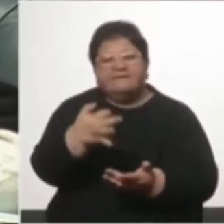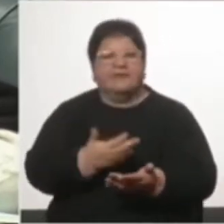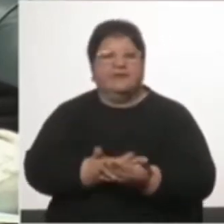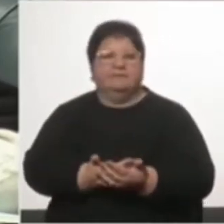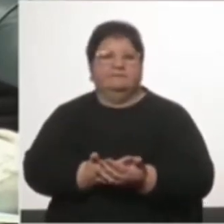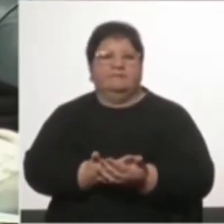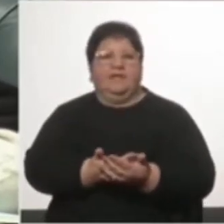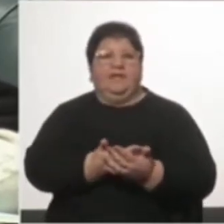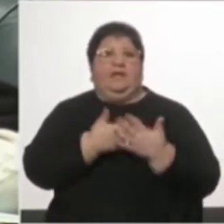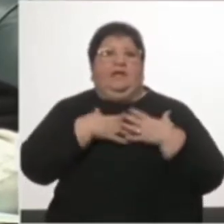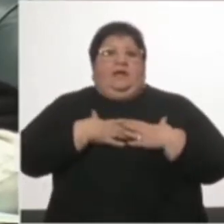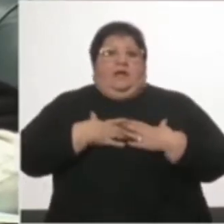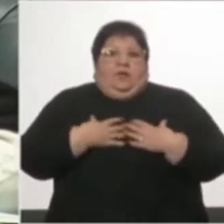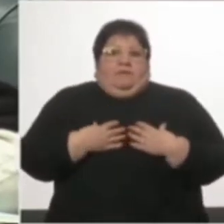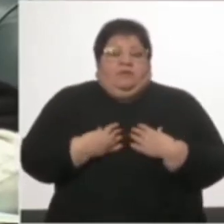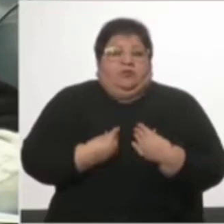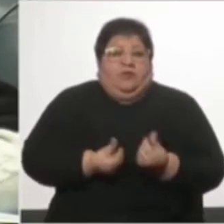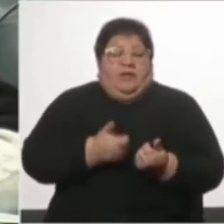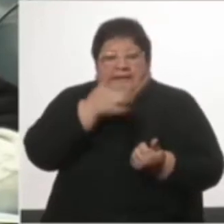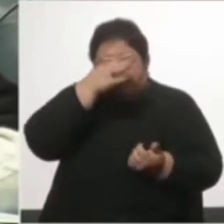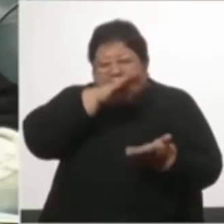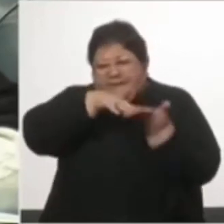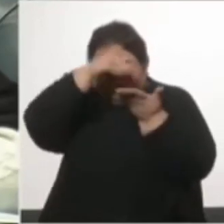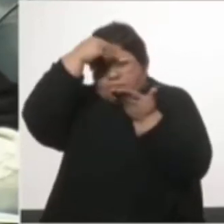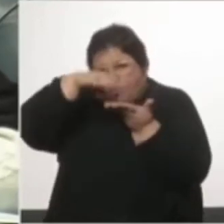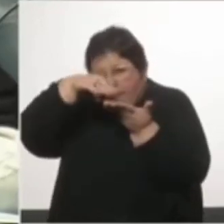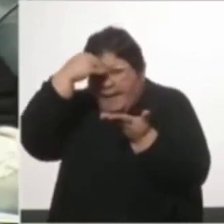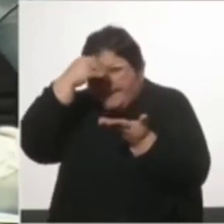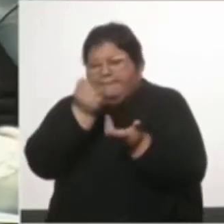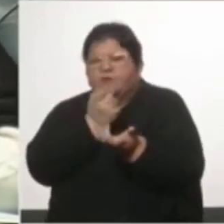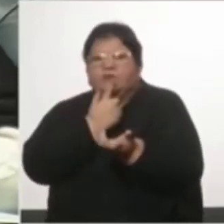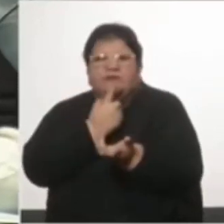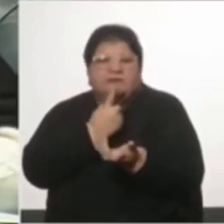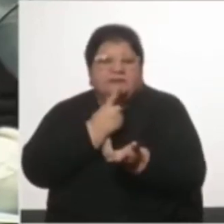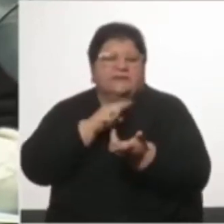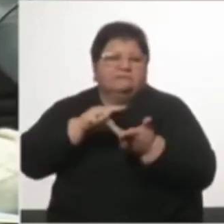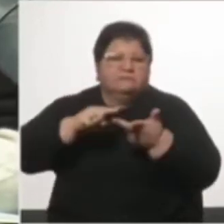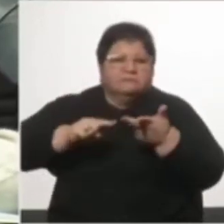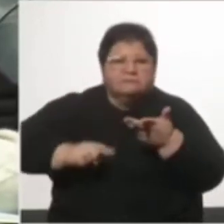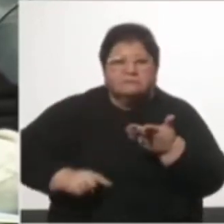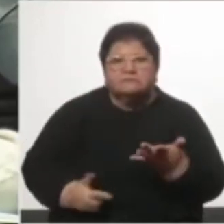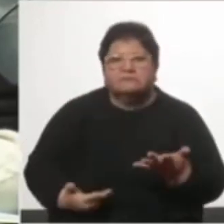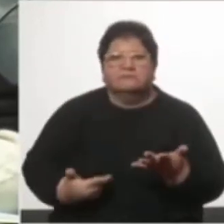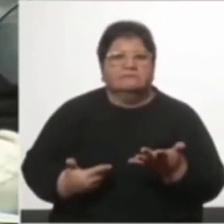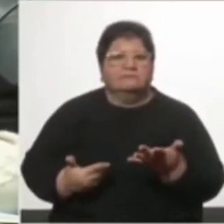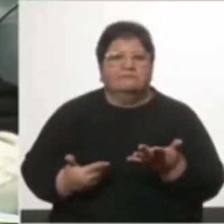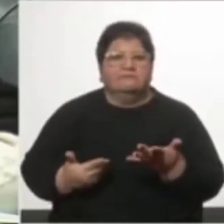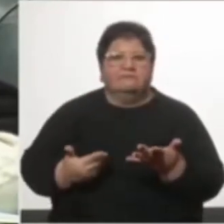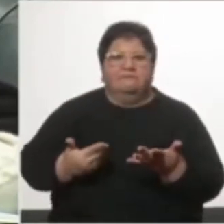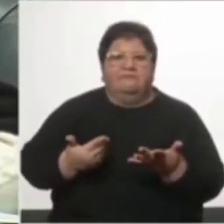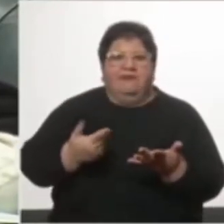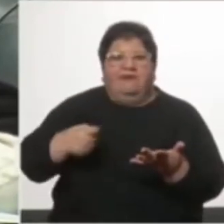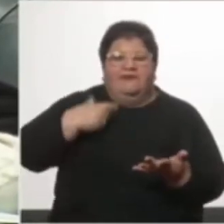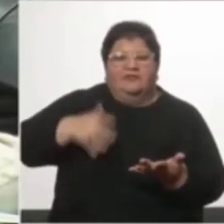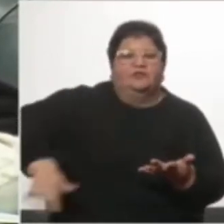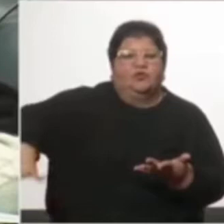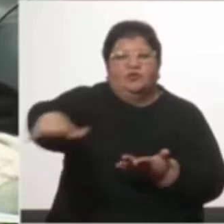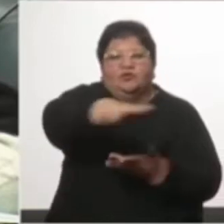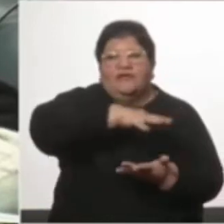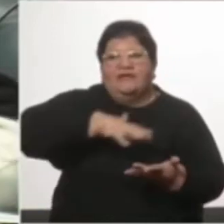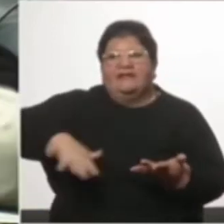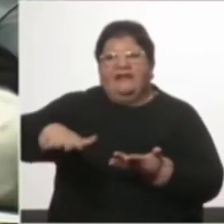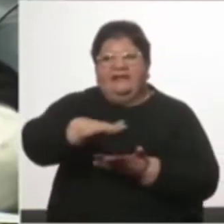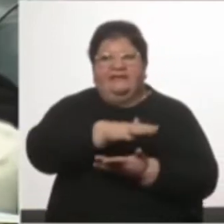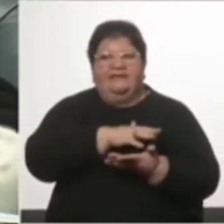ascendencia emocional, intelectual y política sobre una importante masa de la sociedad que